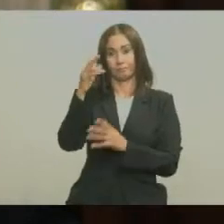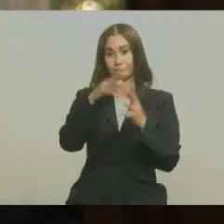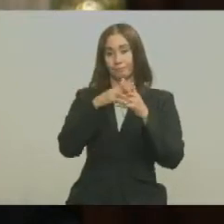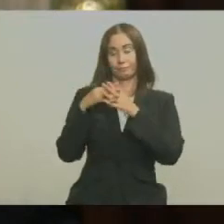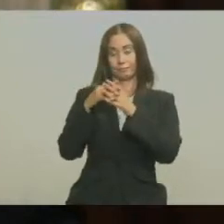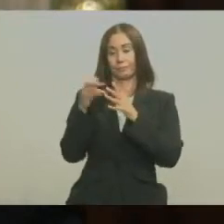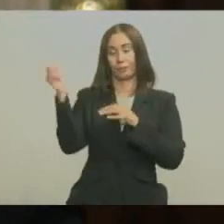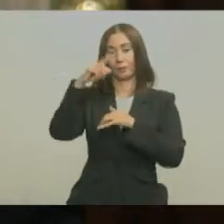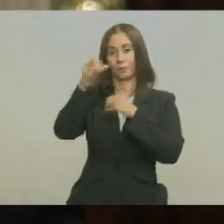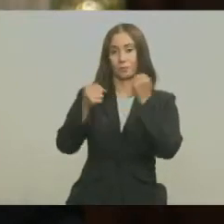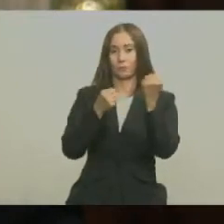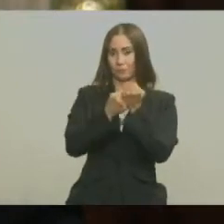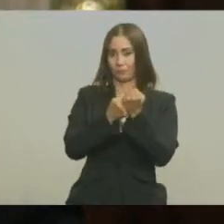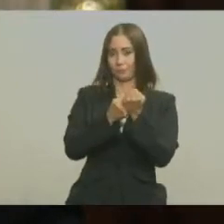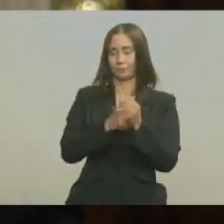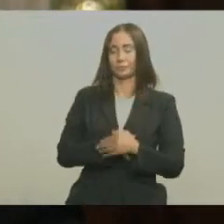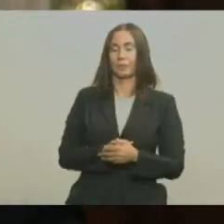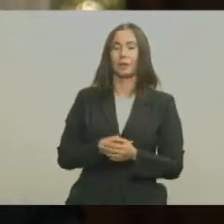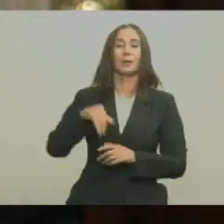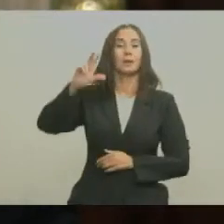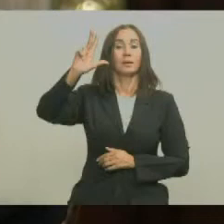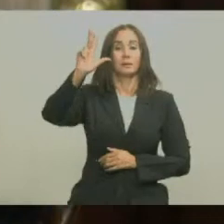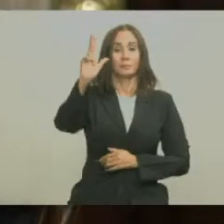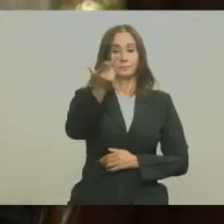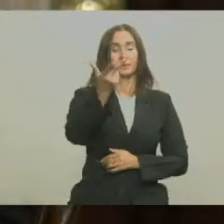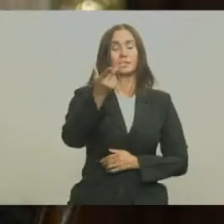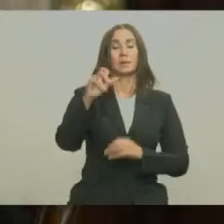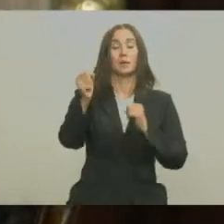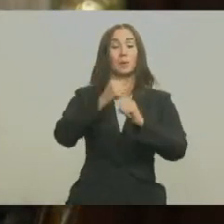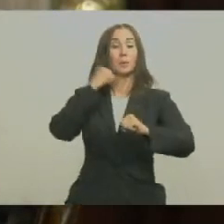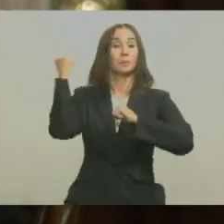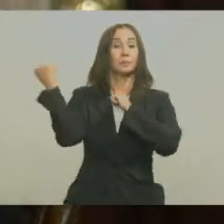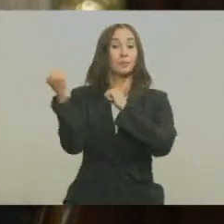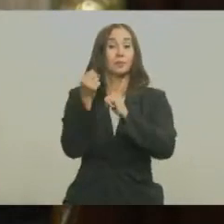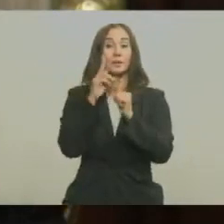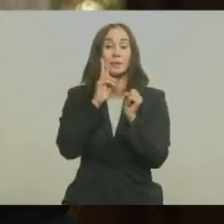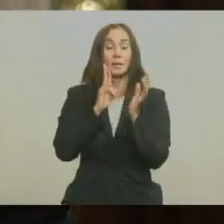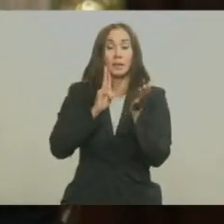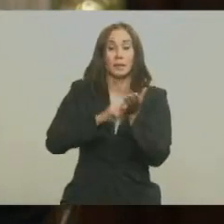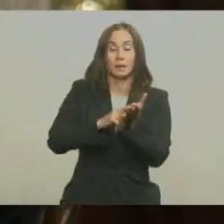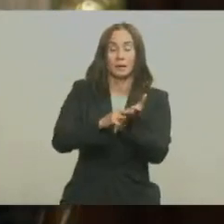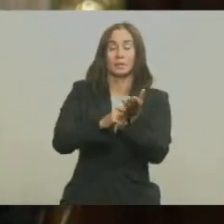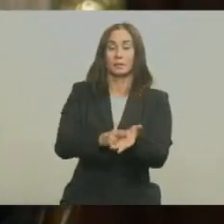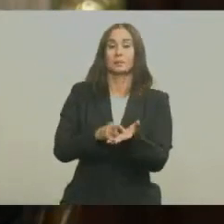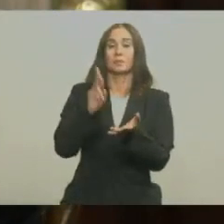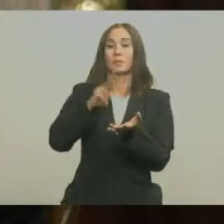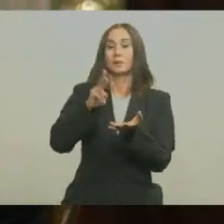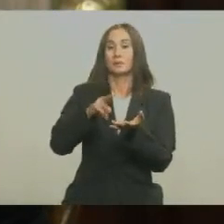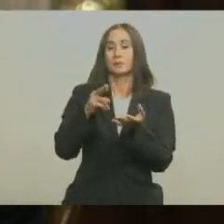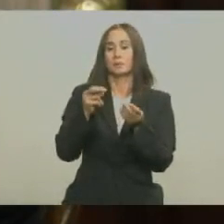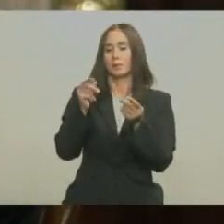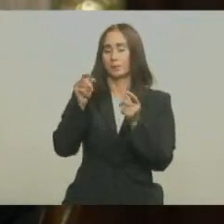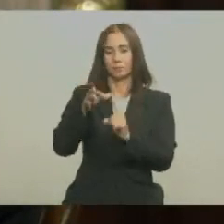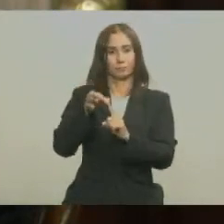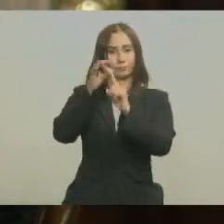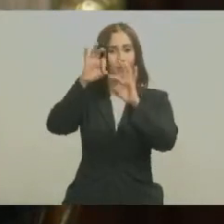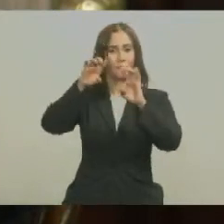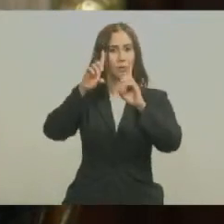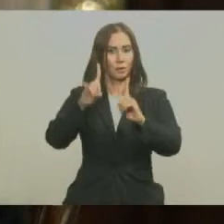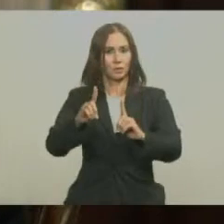Tercero, vamos a fortalecer las respuestas a las necesidades más urgentes de acceso a información,